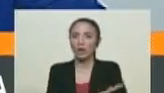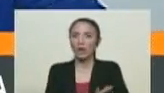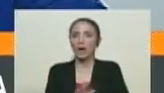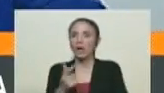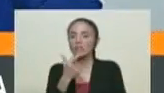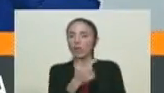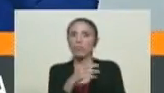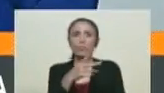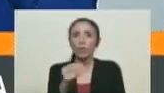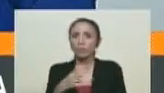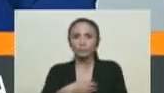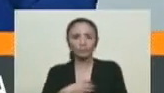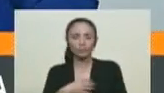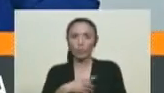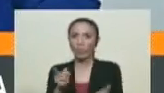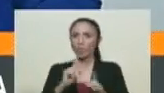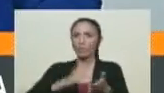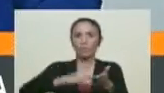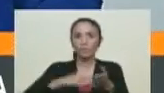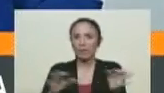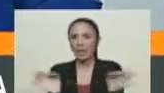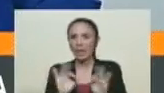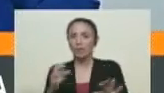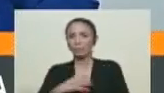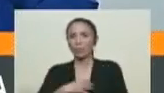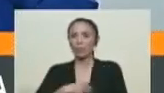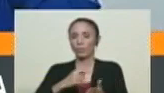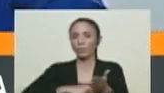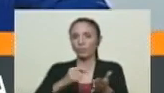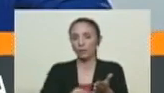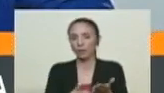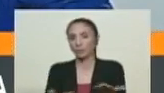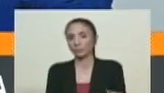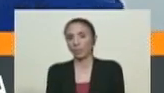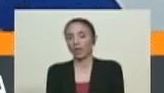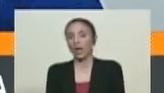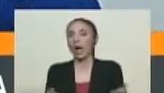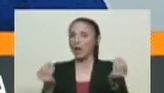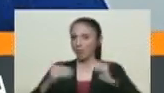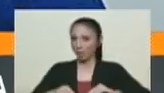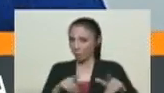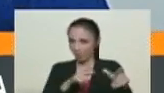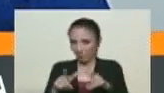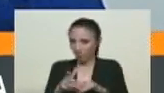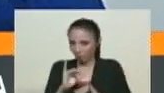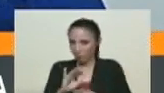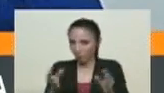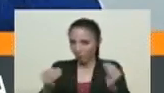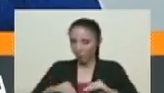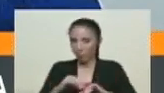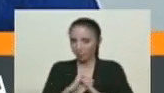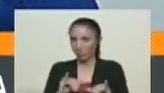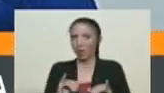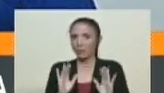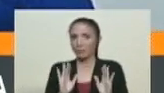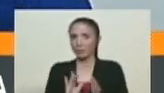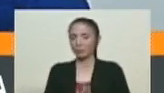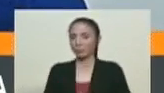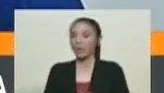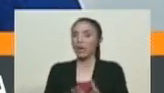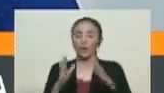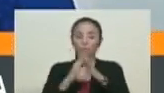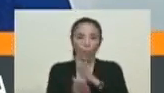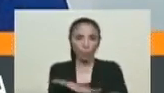podemos firmar, no vamos a firmar. Ahora, el acuerdo quedó establecido. Yo quiero anunciar ante ti y